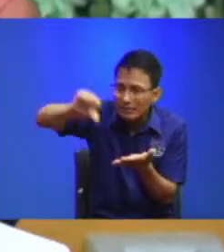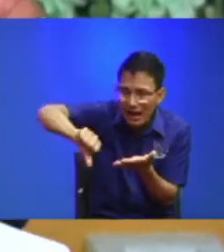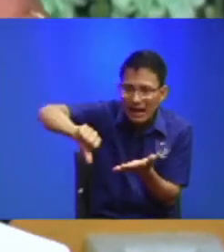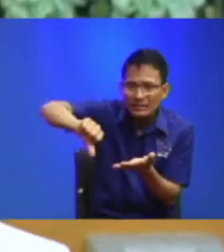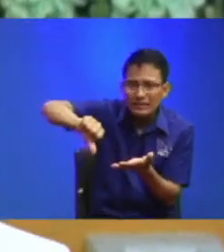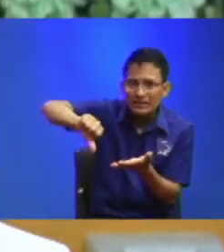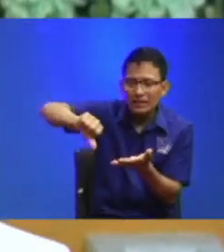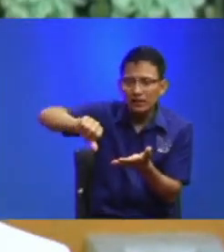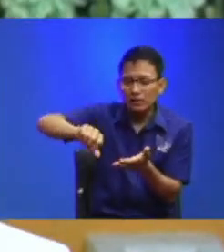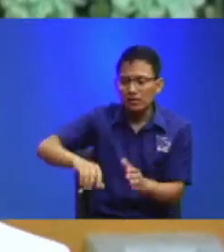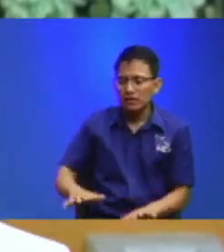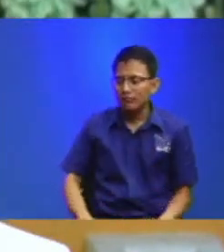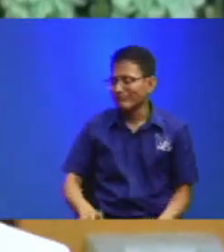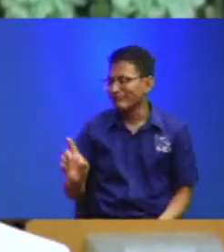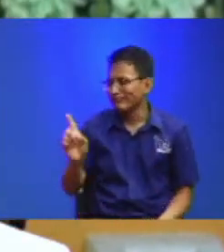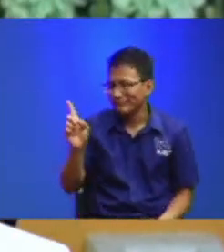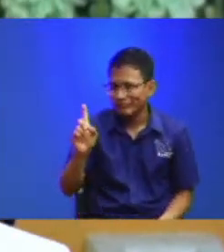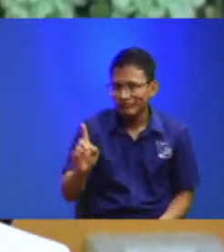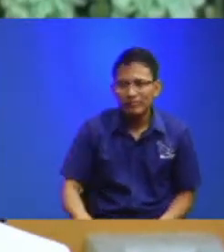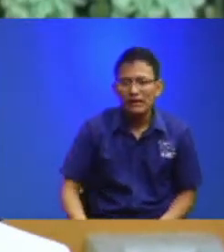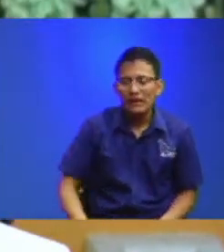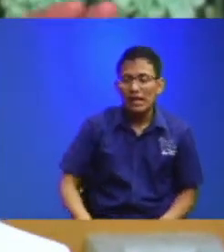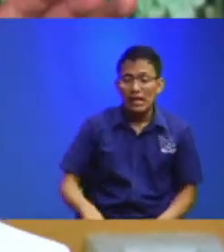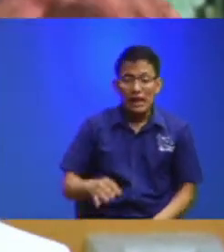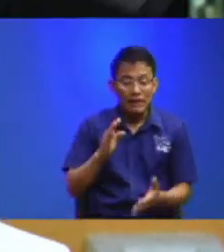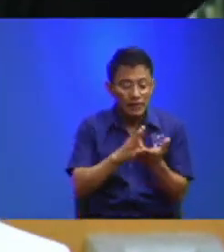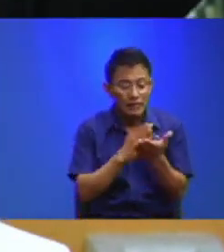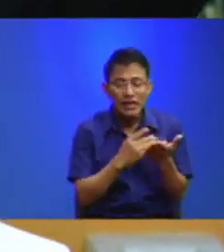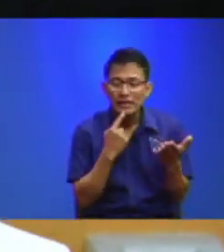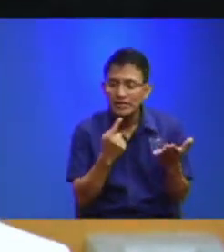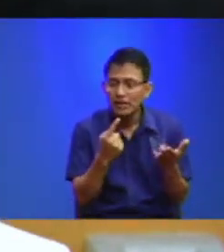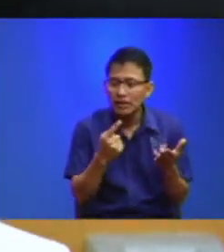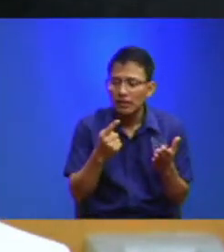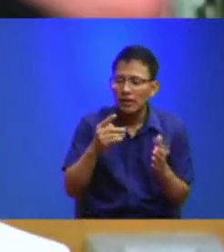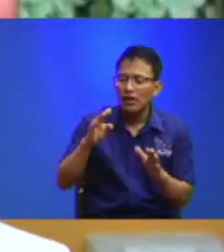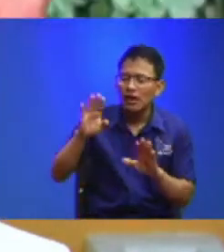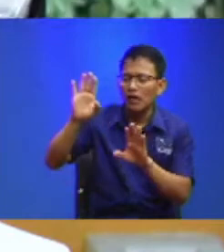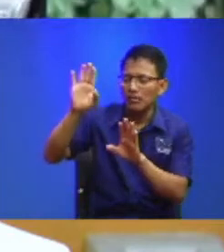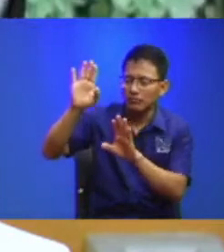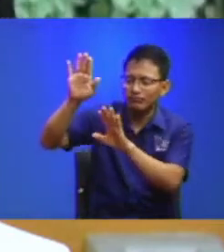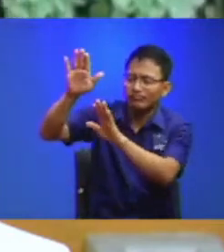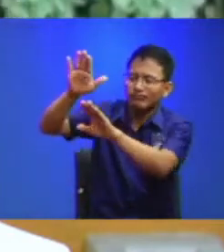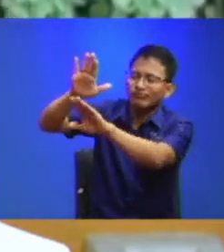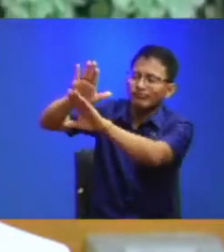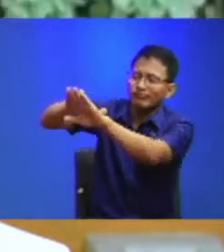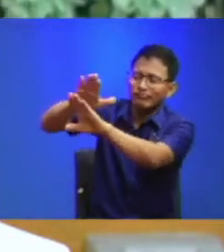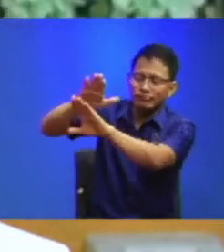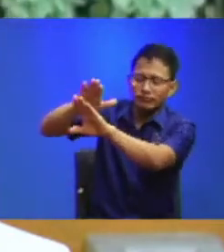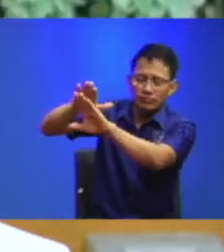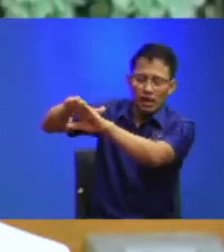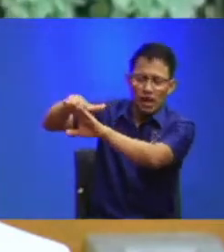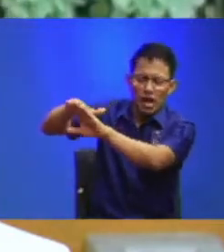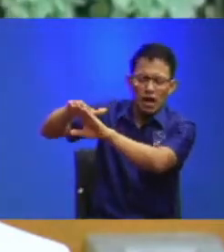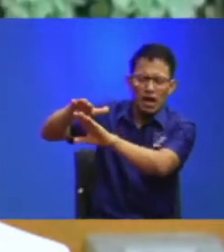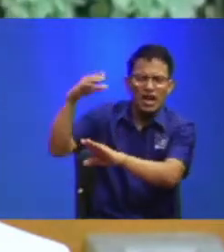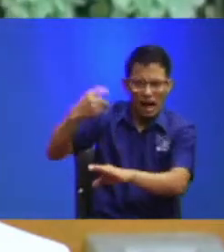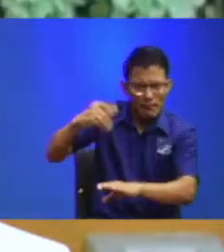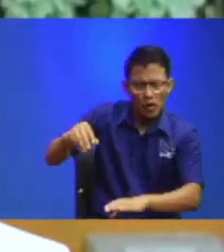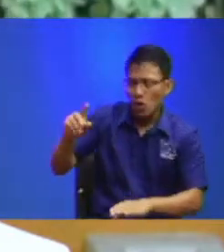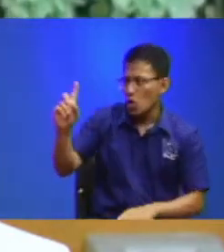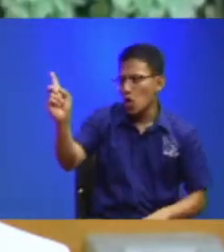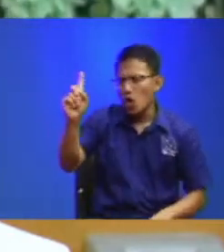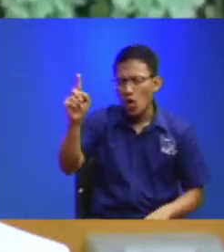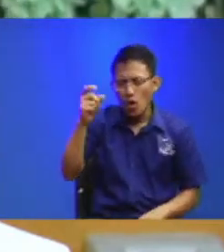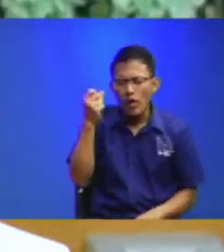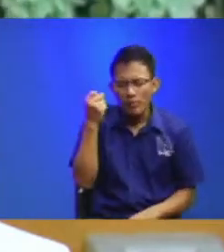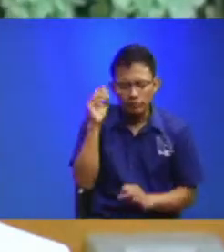impongáis las manos con ligereza, ni seáis participante de pecados ajenos. O sea, sí tiene mucho que ver